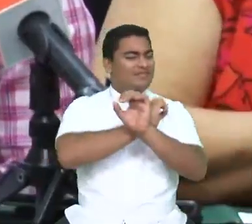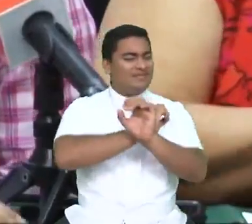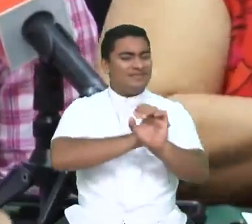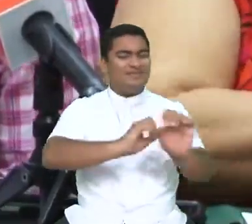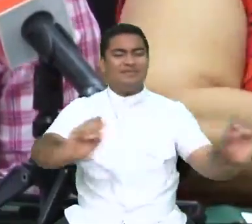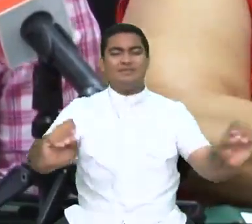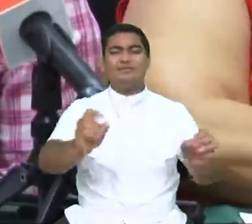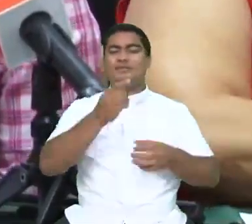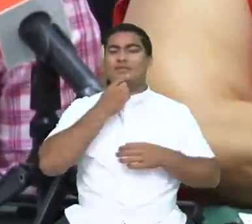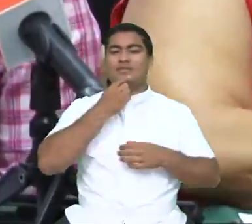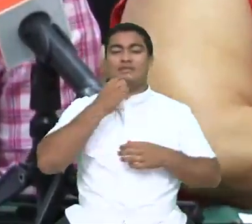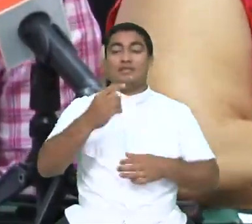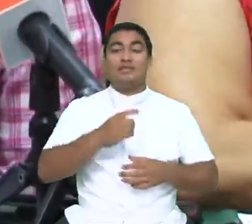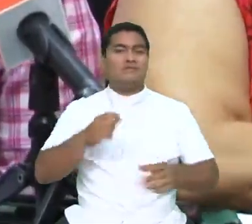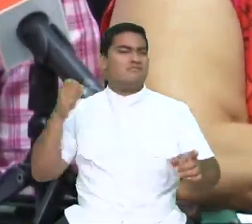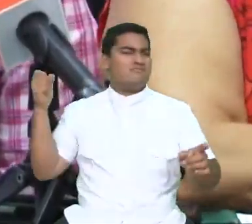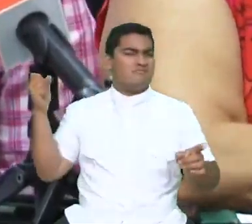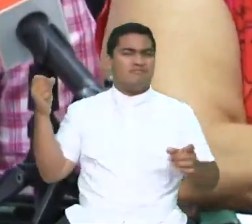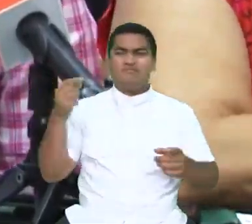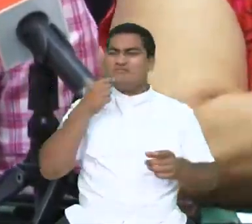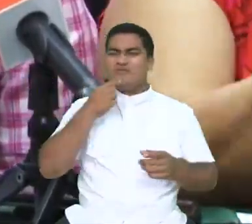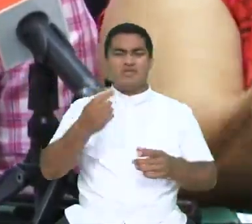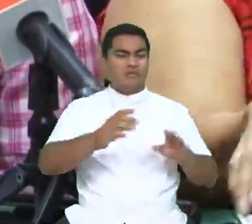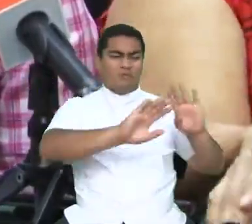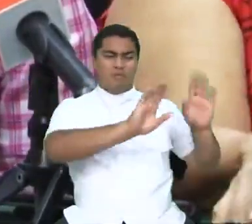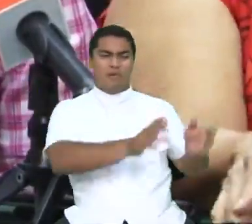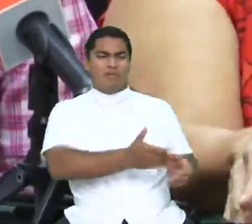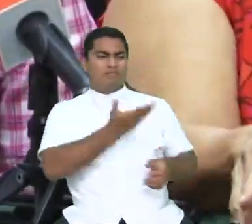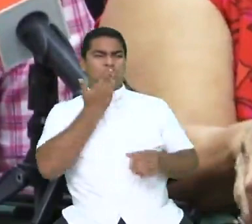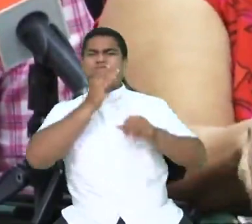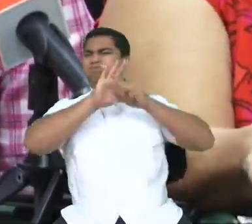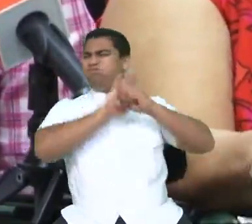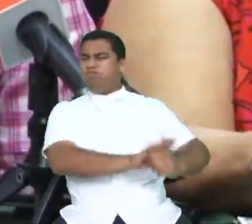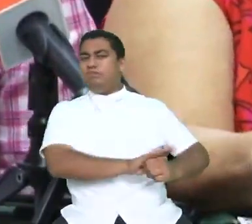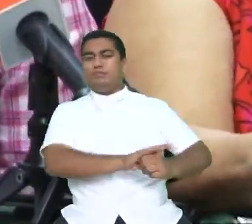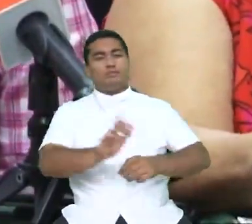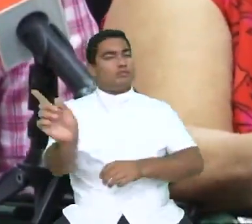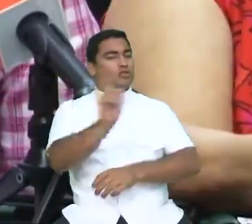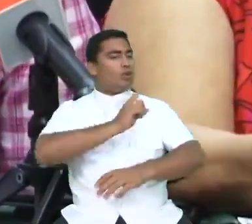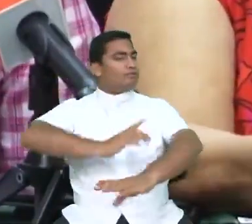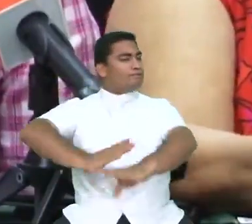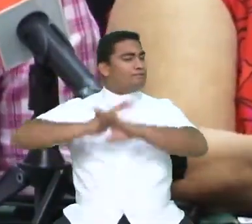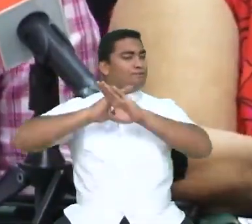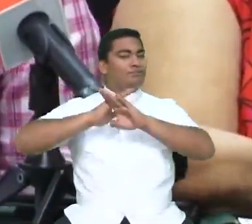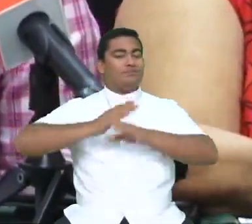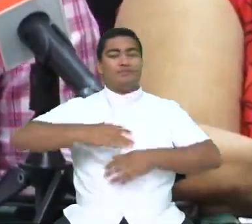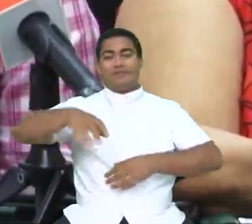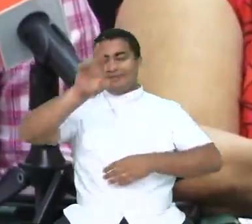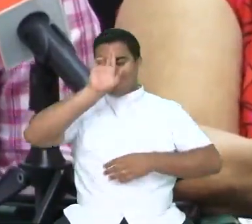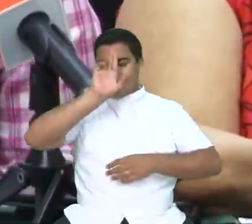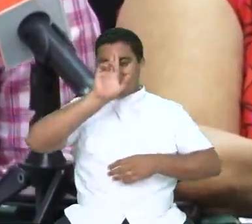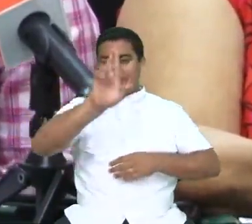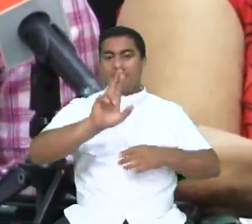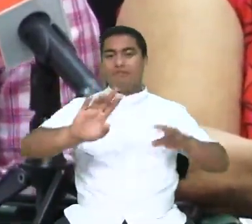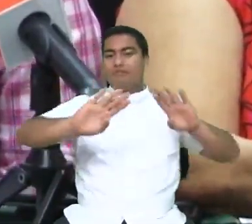rechazando todo acto de discriminación y respeto intolerancia,